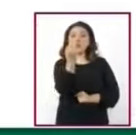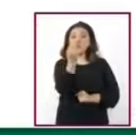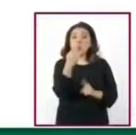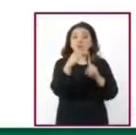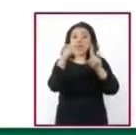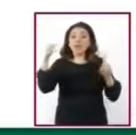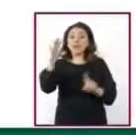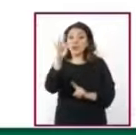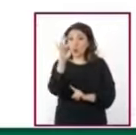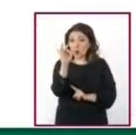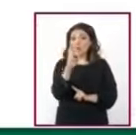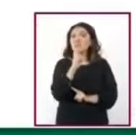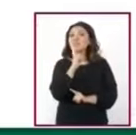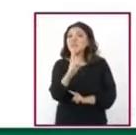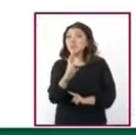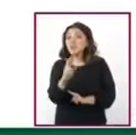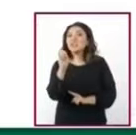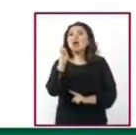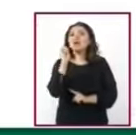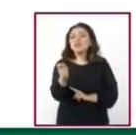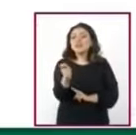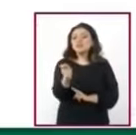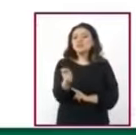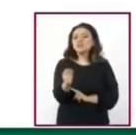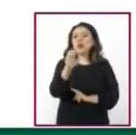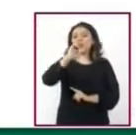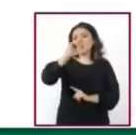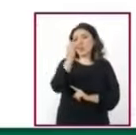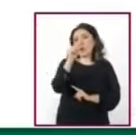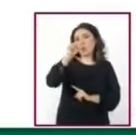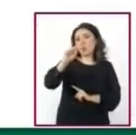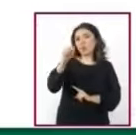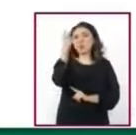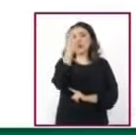9 entre 40 da como resultado